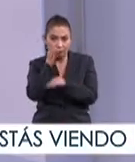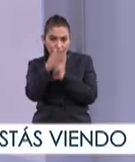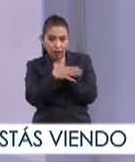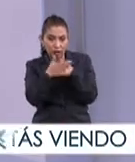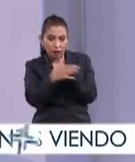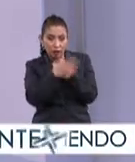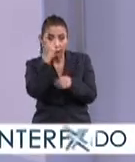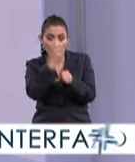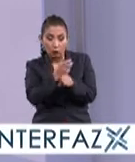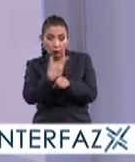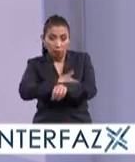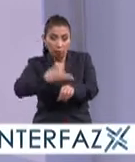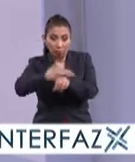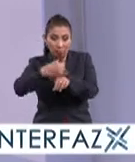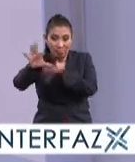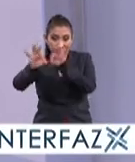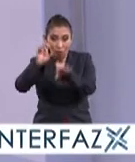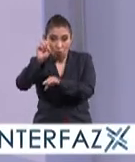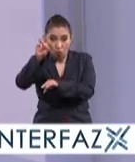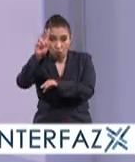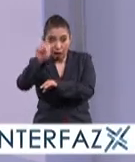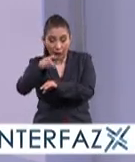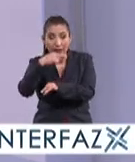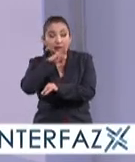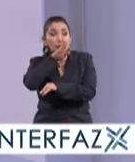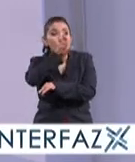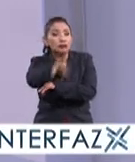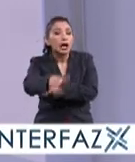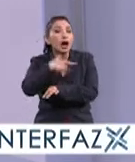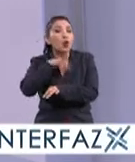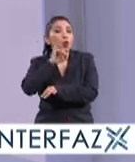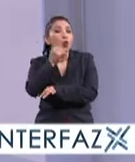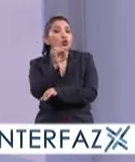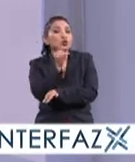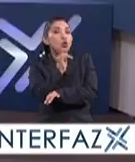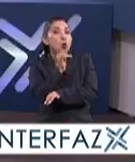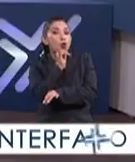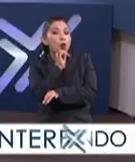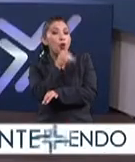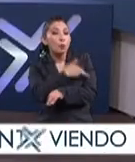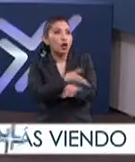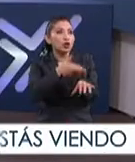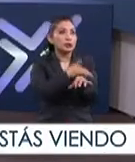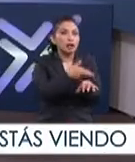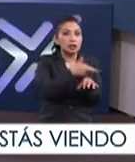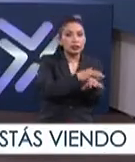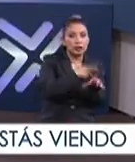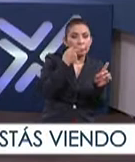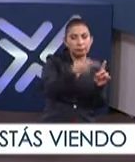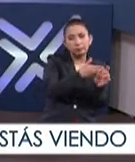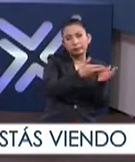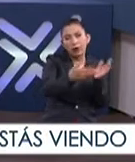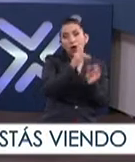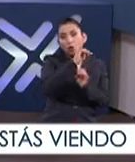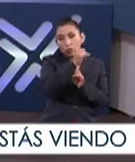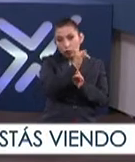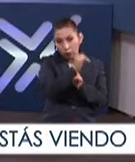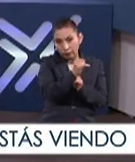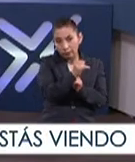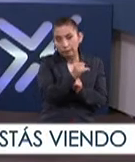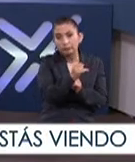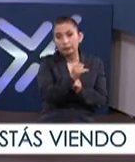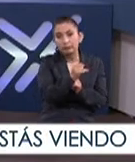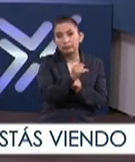que en el segundo proceso de selección de la UNAM, los resultados salen en junio. Nuestro proceso se lleva a cabo en junio.